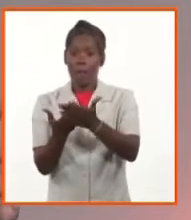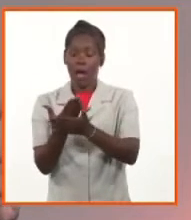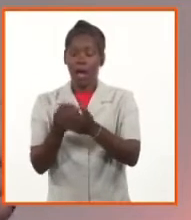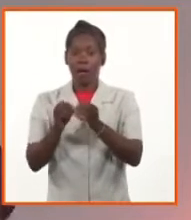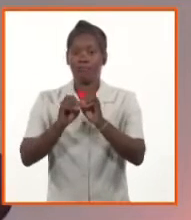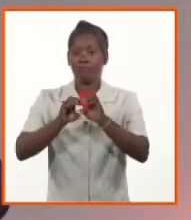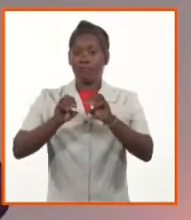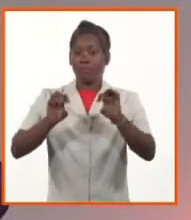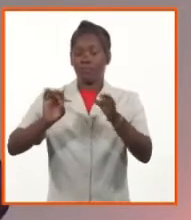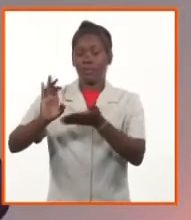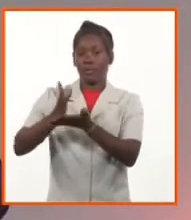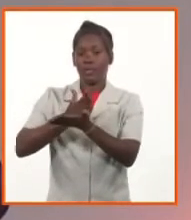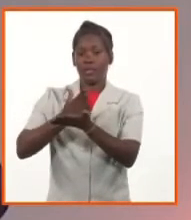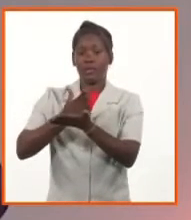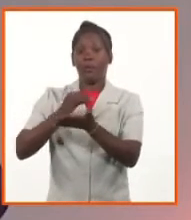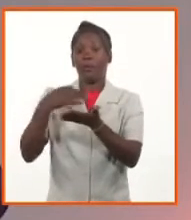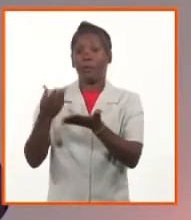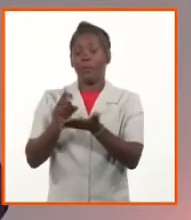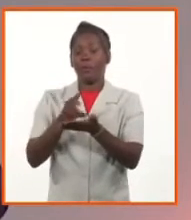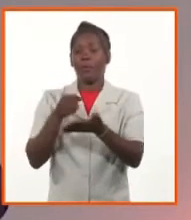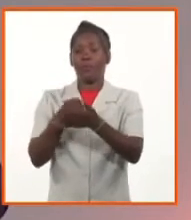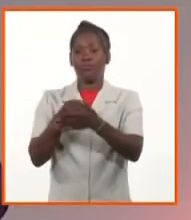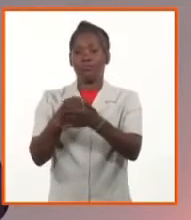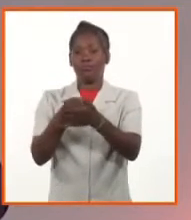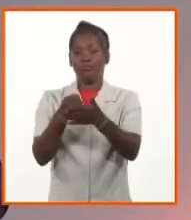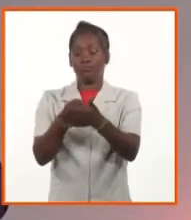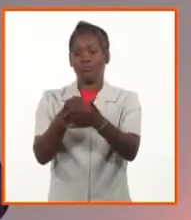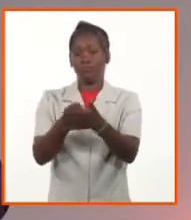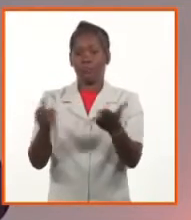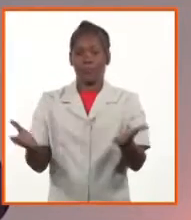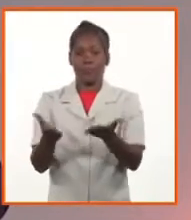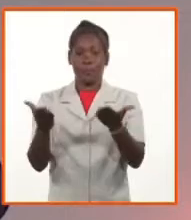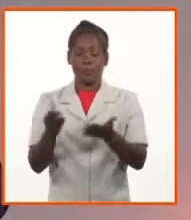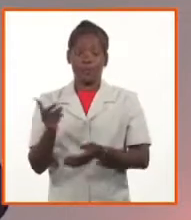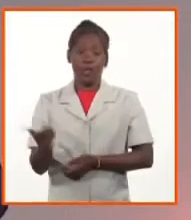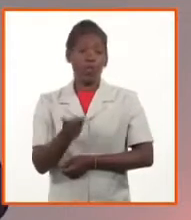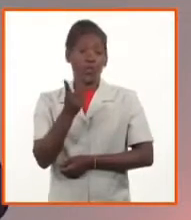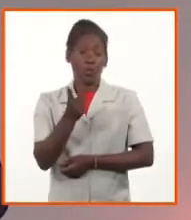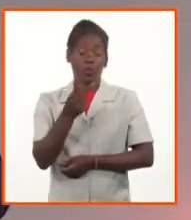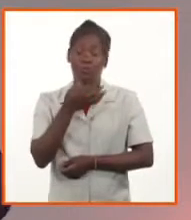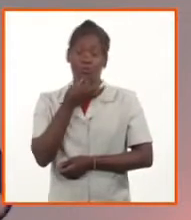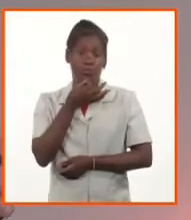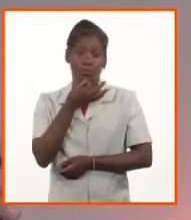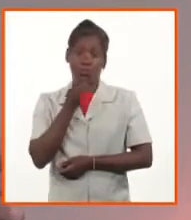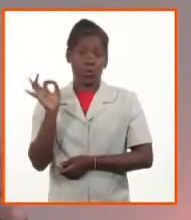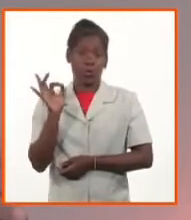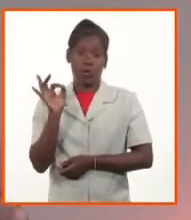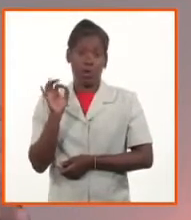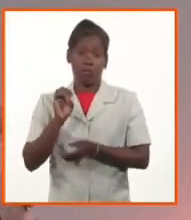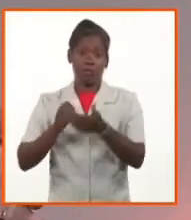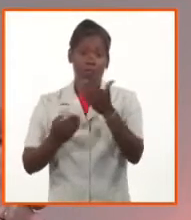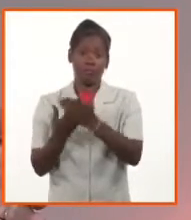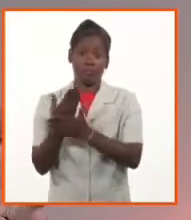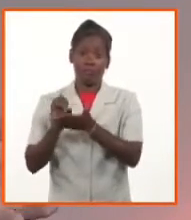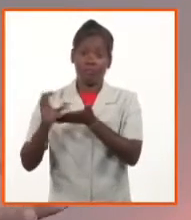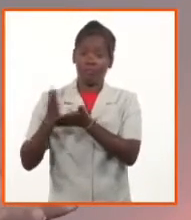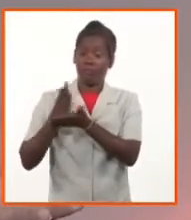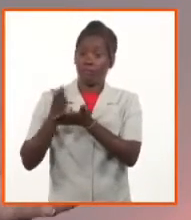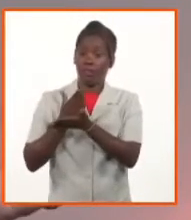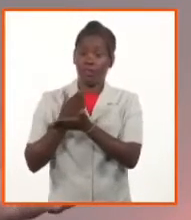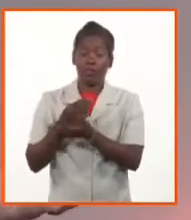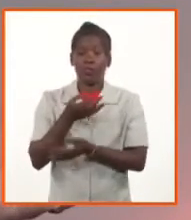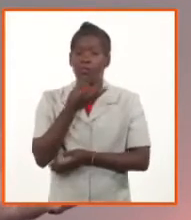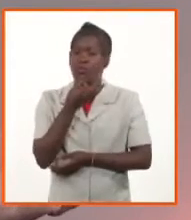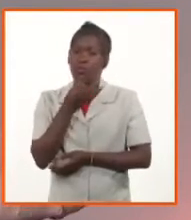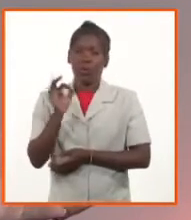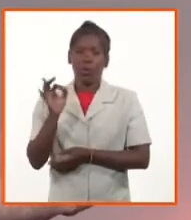sobre todo impulsar la obra de los jóvenes escritores. Luis y Sergio en vida nunca publicaron un libro, de hecho no participaron en muchos en concursos tampoco.